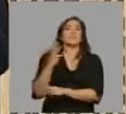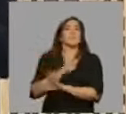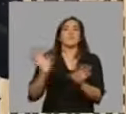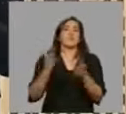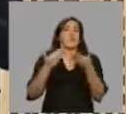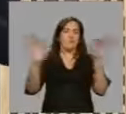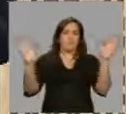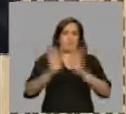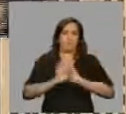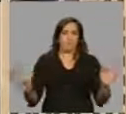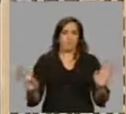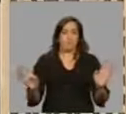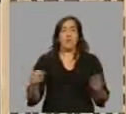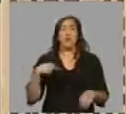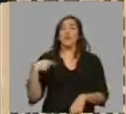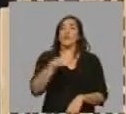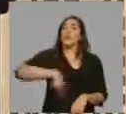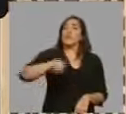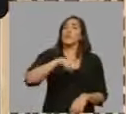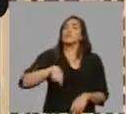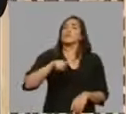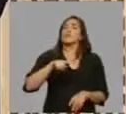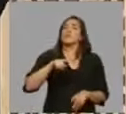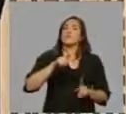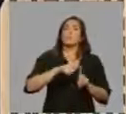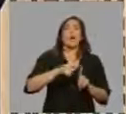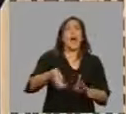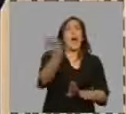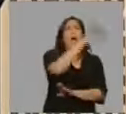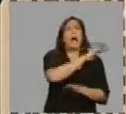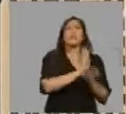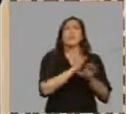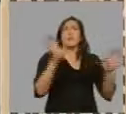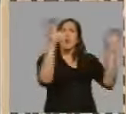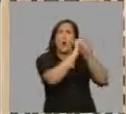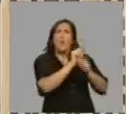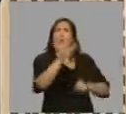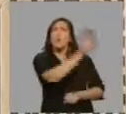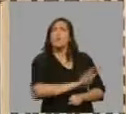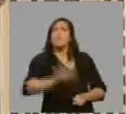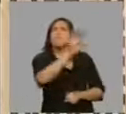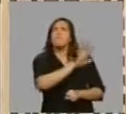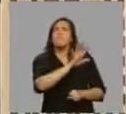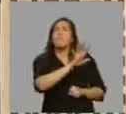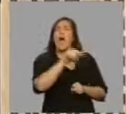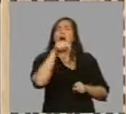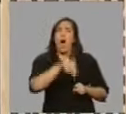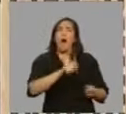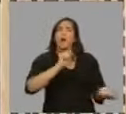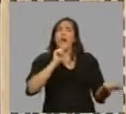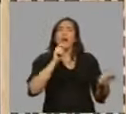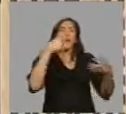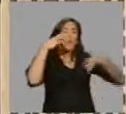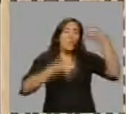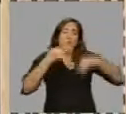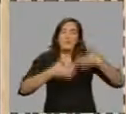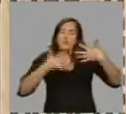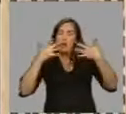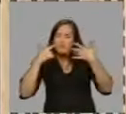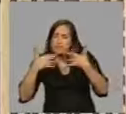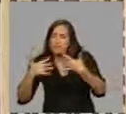Hemos transformado aquel estado de impunidad en un Estado de Derecho. Por eso me gusta mucho la frase